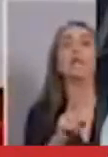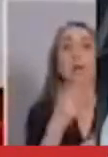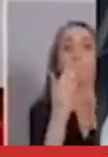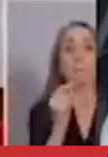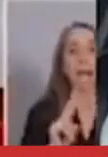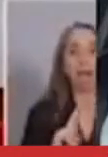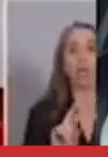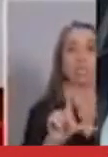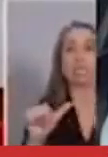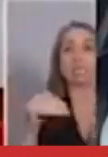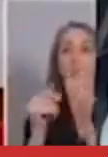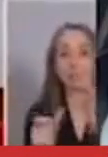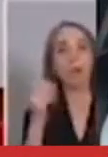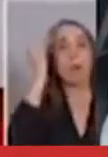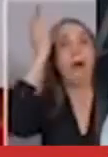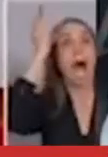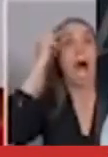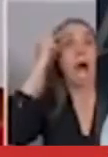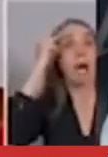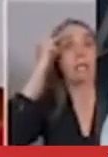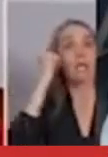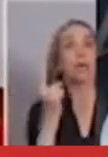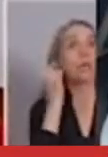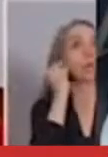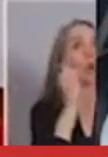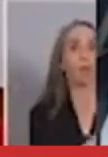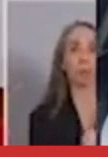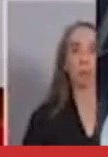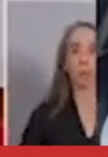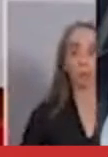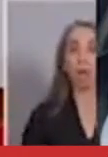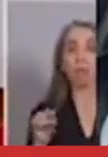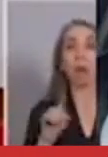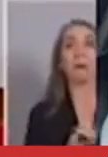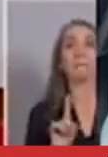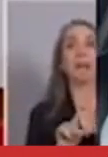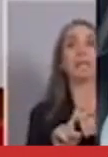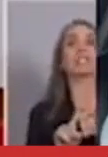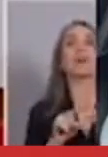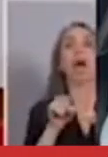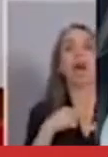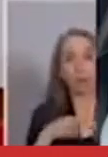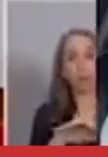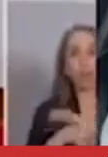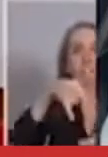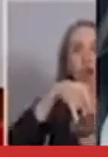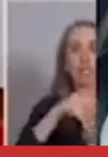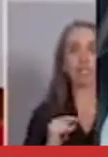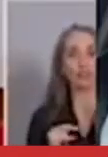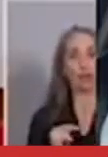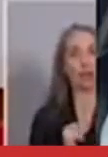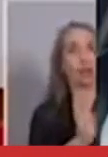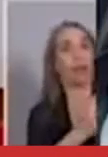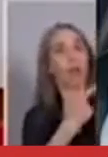beneficiando a 76.000 personas. Y además acá me acuerdo que una de las diputadas que estaba en la Comisión Pórtico me mencionó una situación bien crítica en